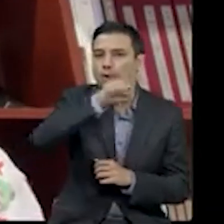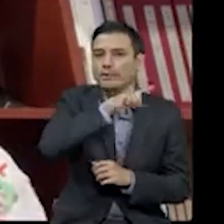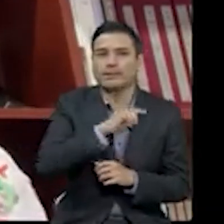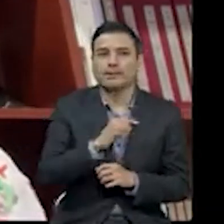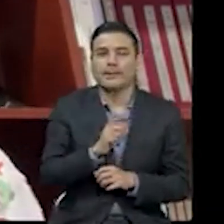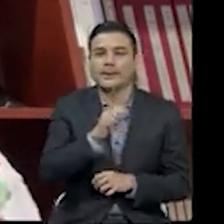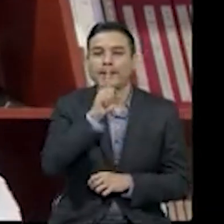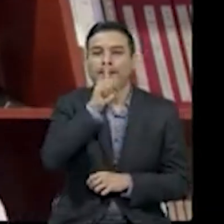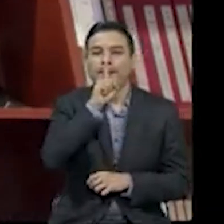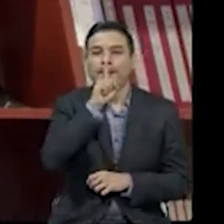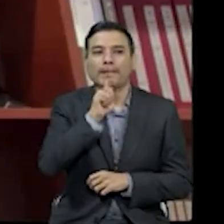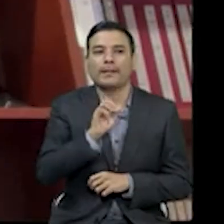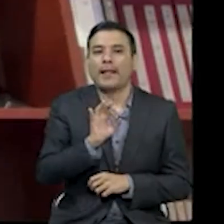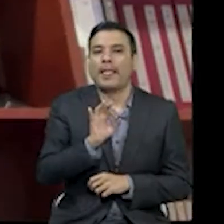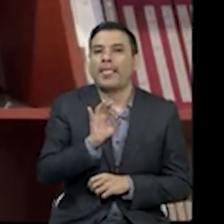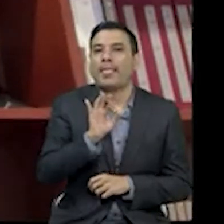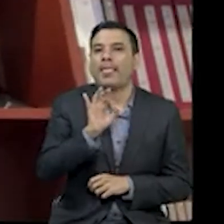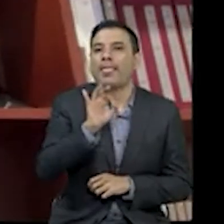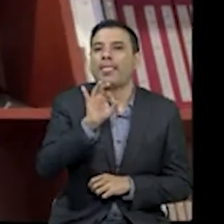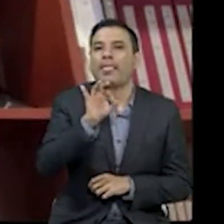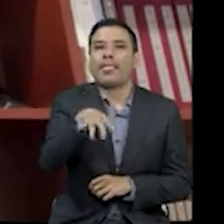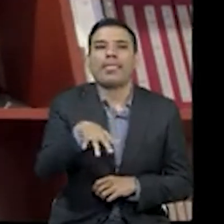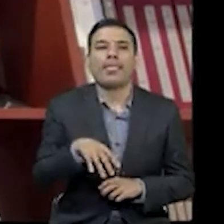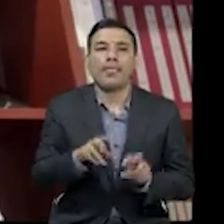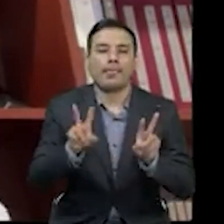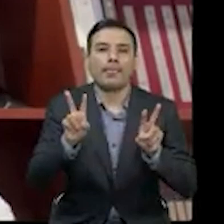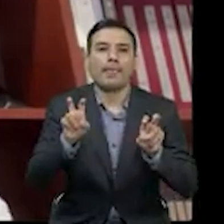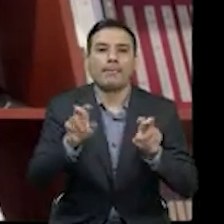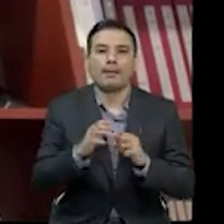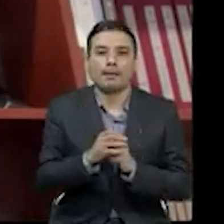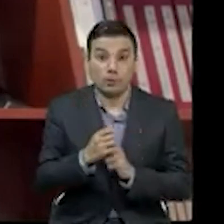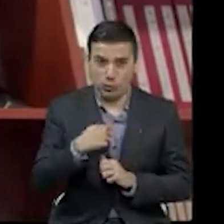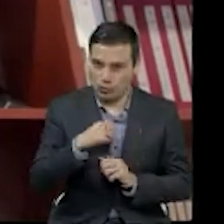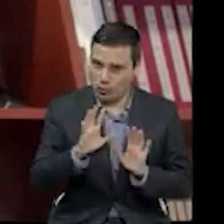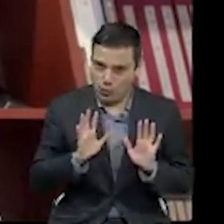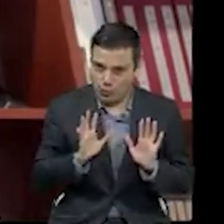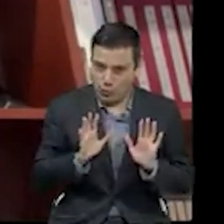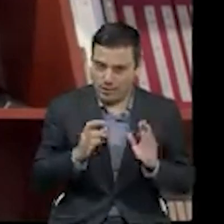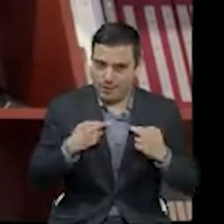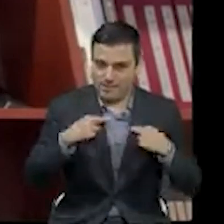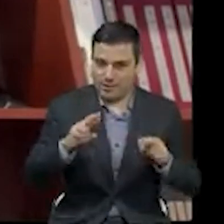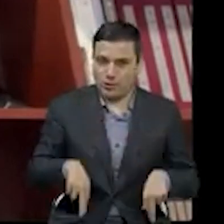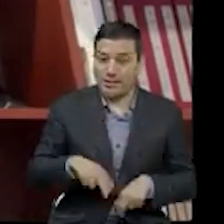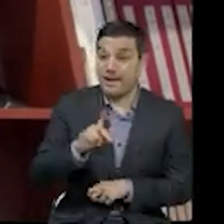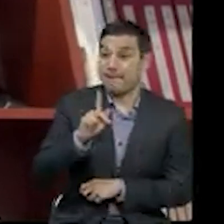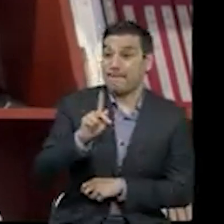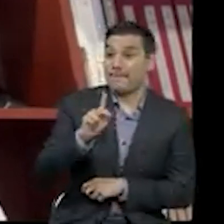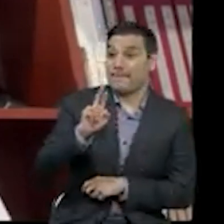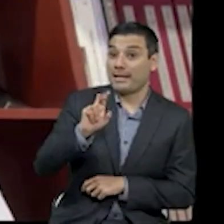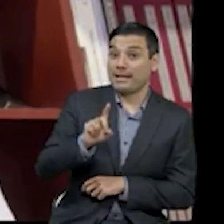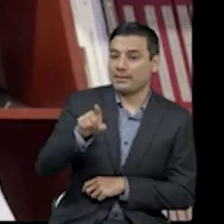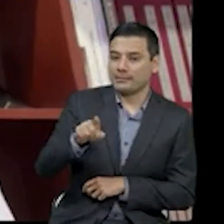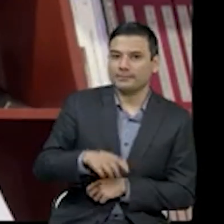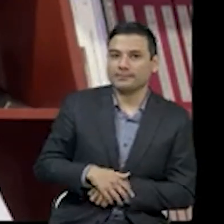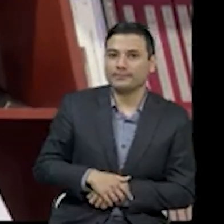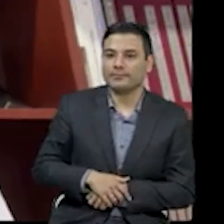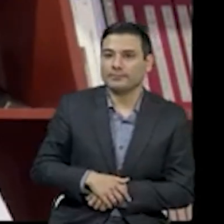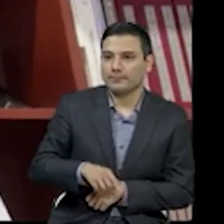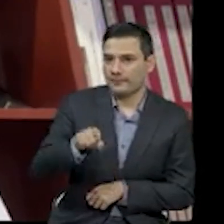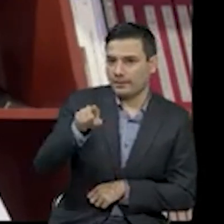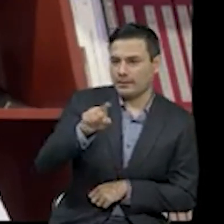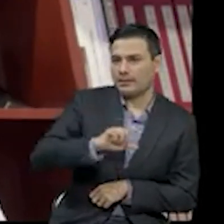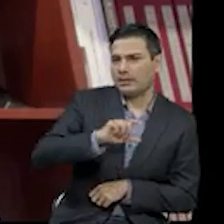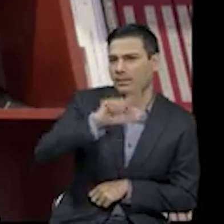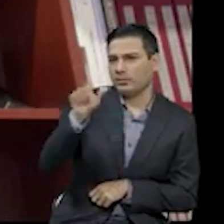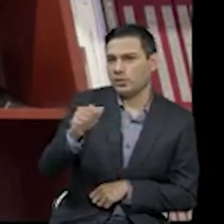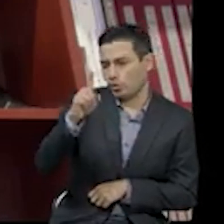que no fui yo quien metió por la puerta trasera el tema, fue la representación del PRD que luego validó el consejero. Ok,